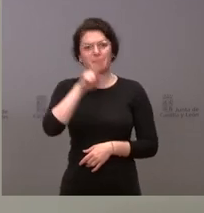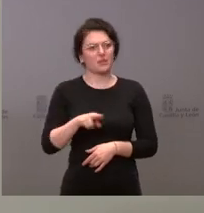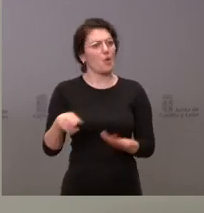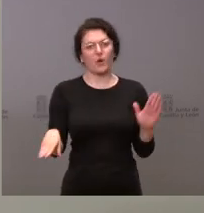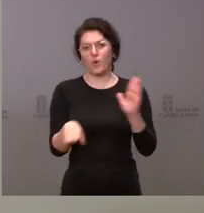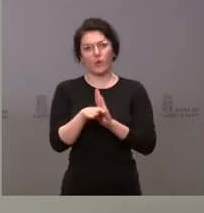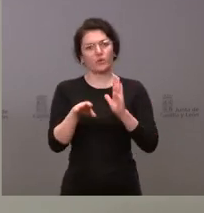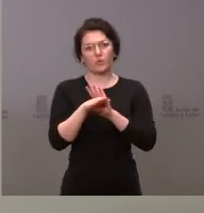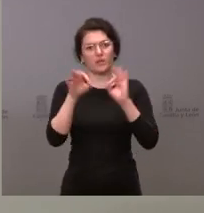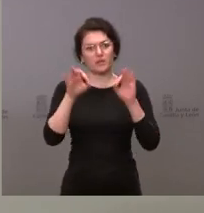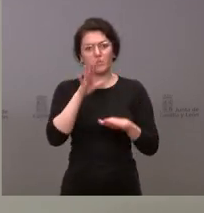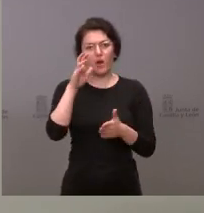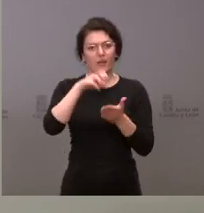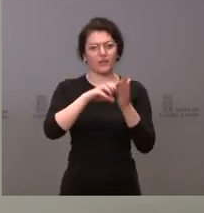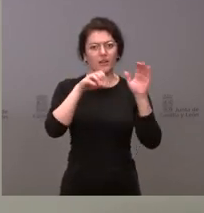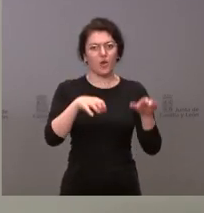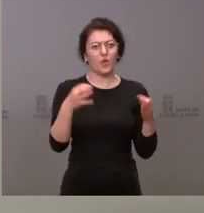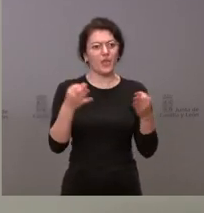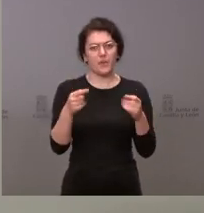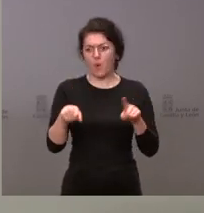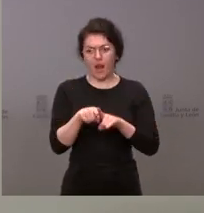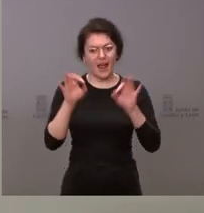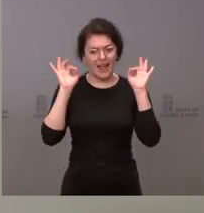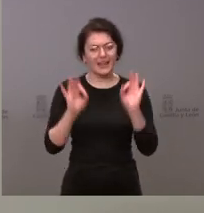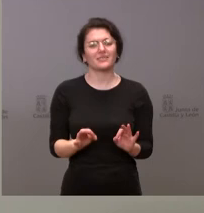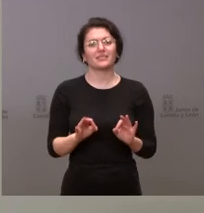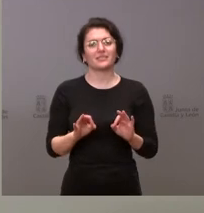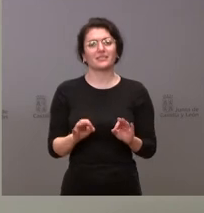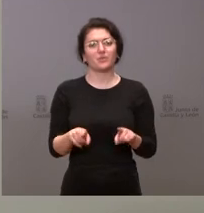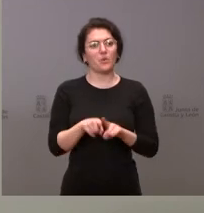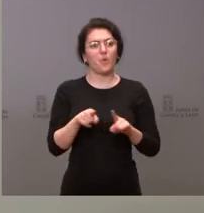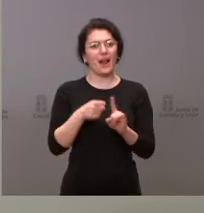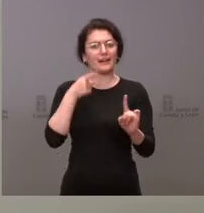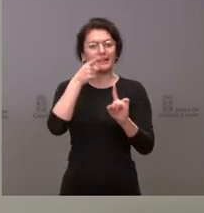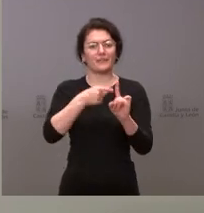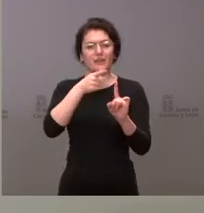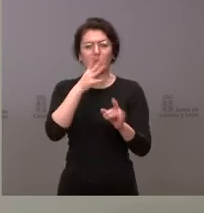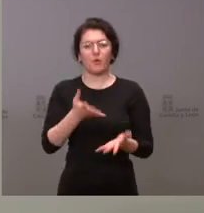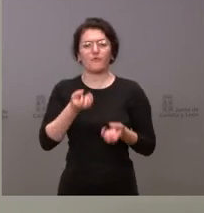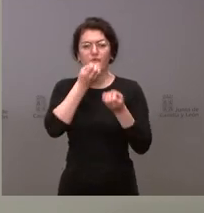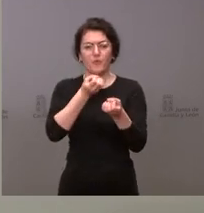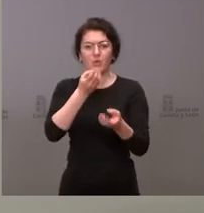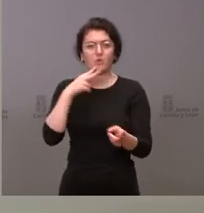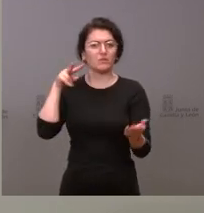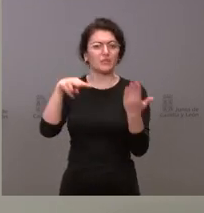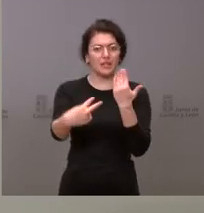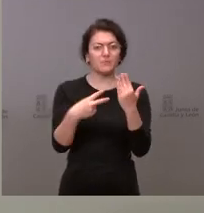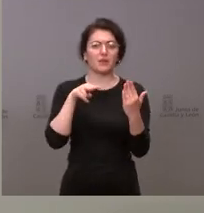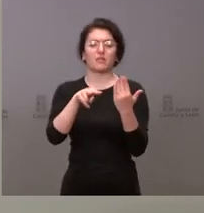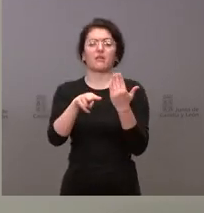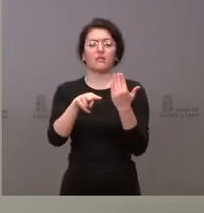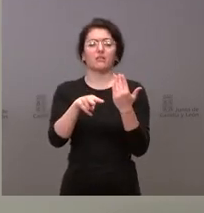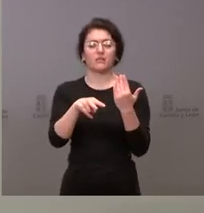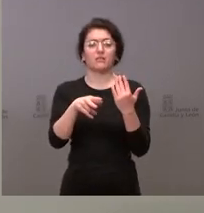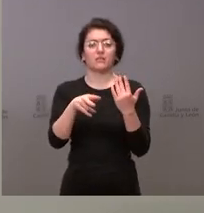que castilla y león siga siendo como lo es si lo viene siendo una referencia en información en transparencia y por tanto en contar